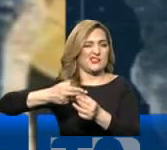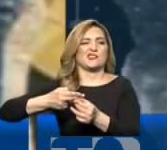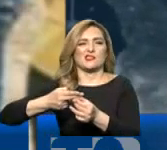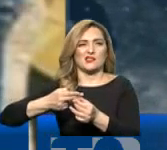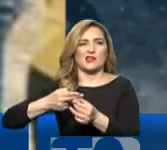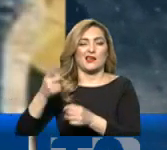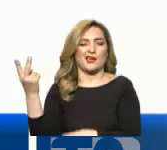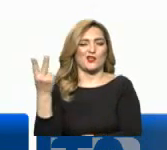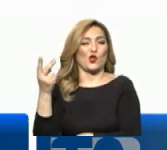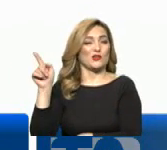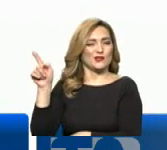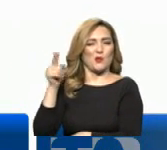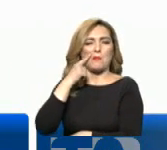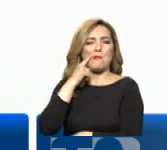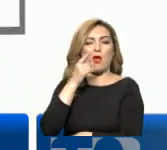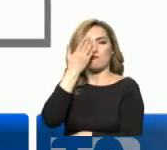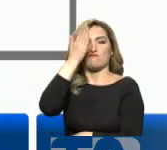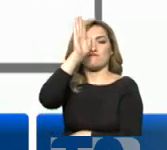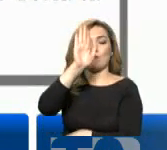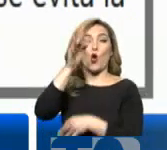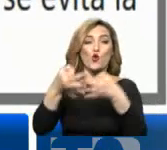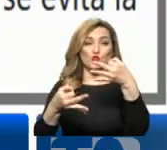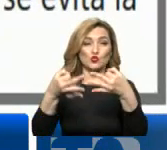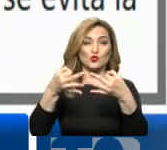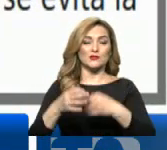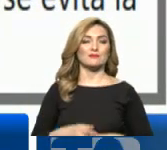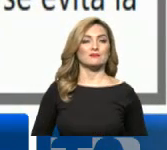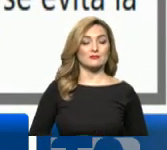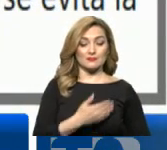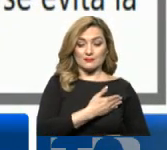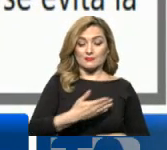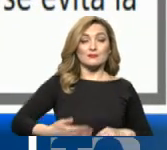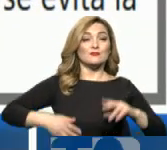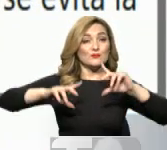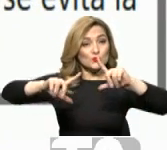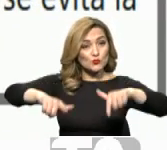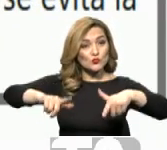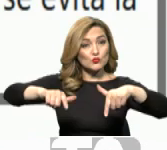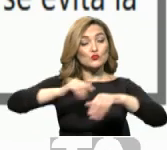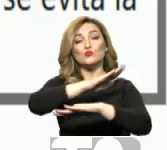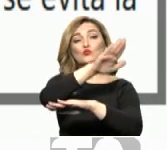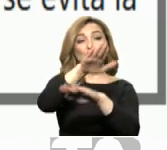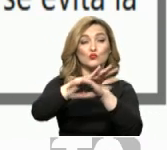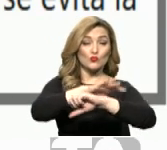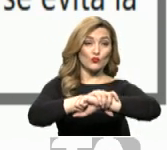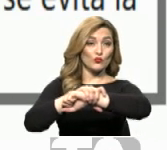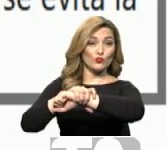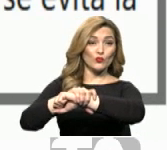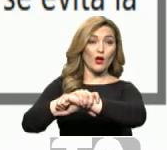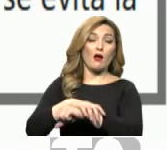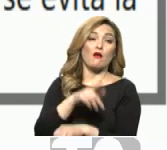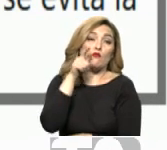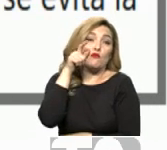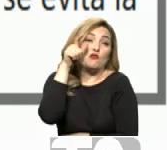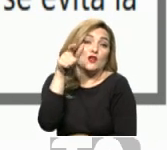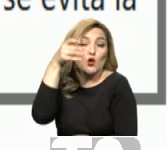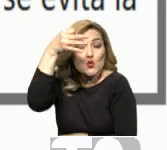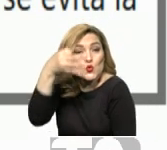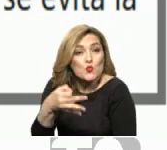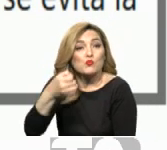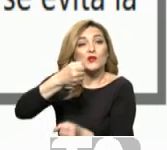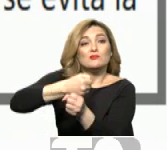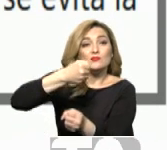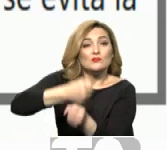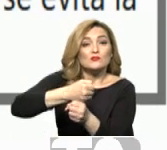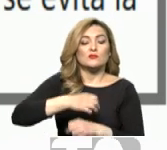cuentas a la justicia. El presidente Lenín Moreno se refirió a las detenciones. Aseguró que la fiscalía y la policía cumplen con su deber. Ahora